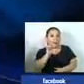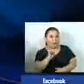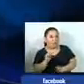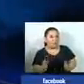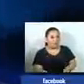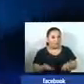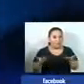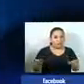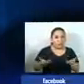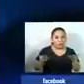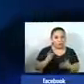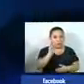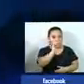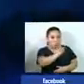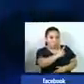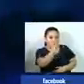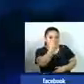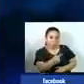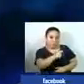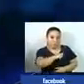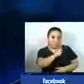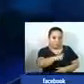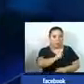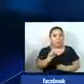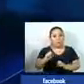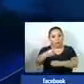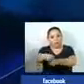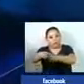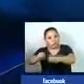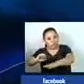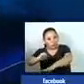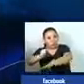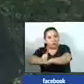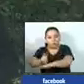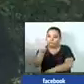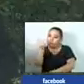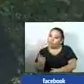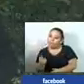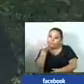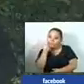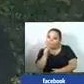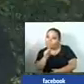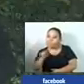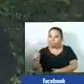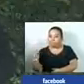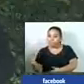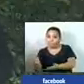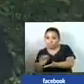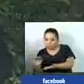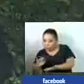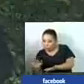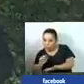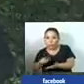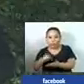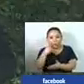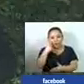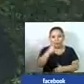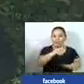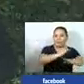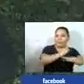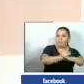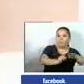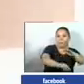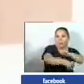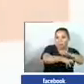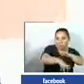acciones de la nueva administración fue la creación de la unidad de auditoría forense que tiene como fin hacer frente a los actos de corrupción